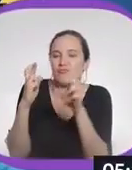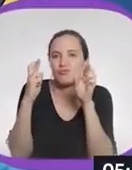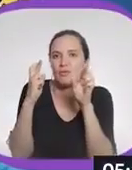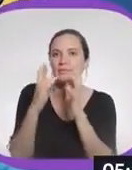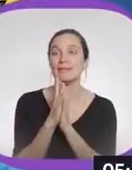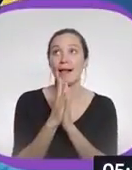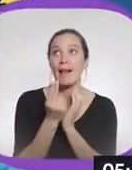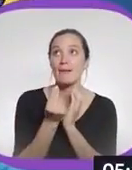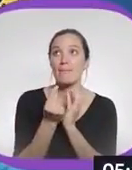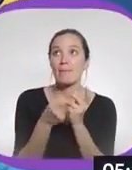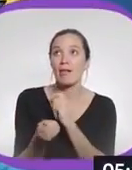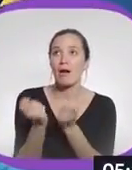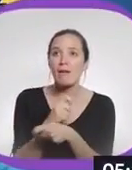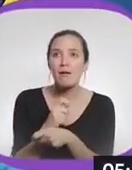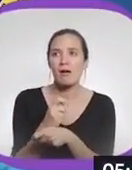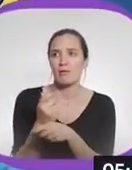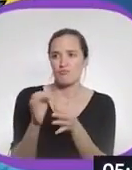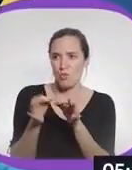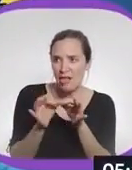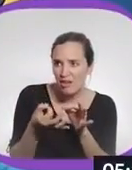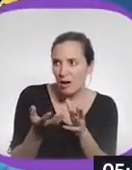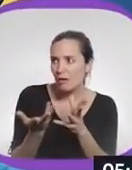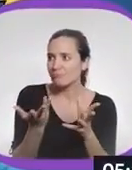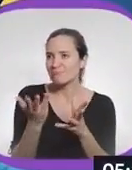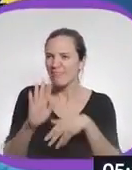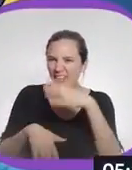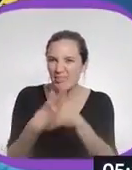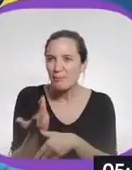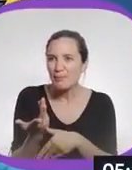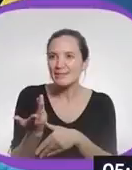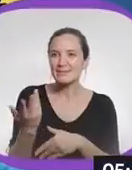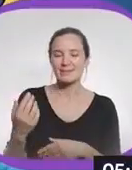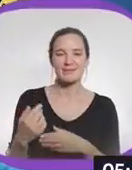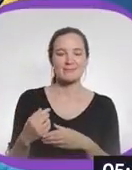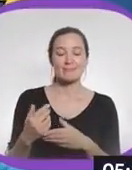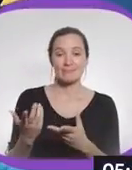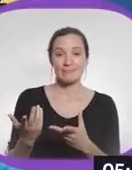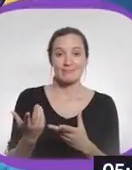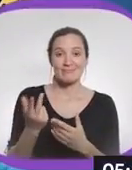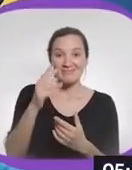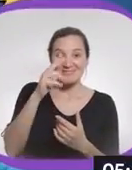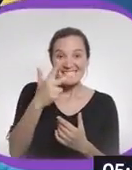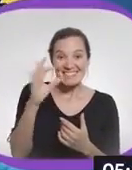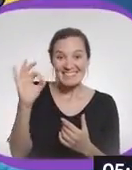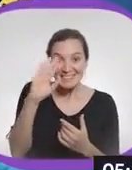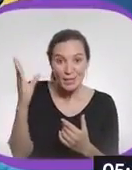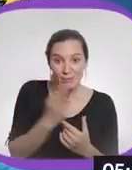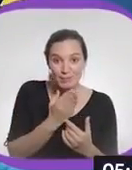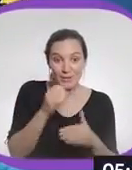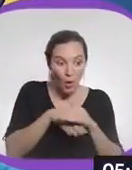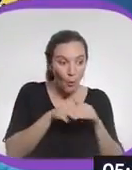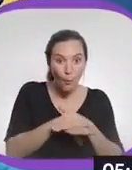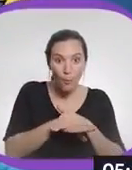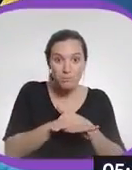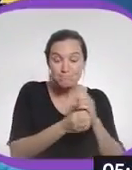mazo y cambiamos todo su dinero a libras esterlinas. Y con la debilidad del dólar en el mercado extranjero, Sparky perderá el 30% de sus ahorros. ¡Jamás